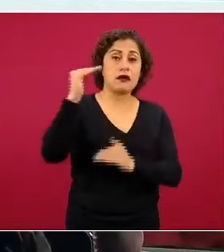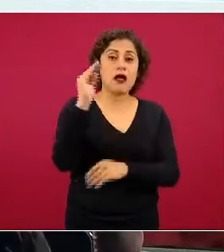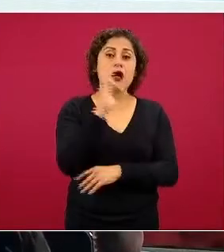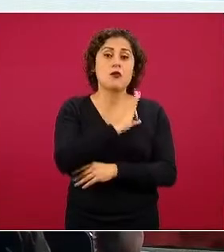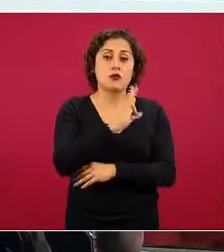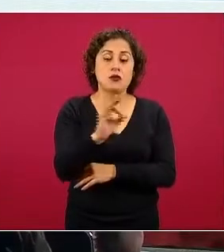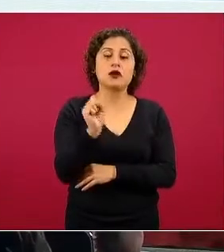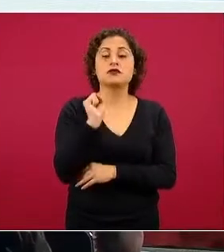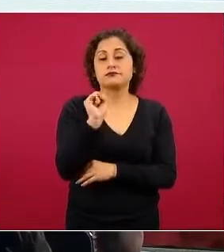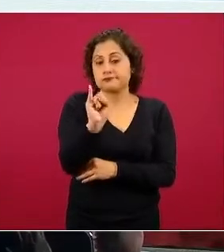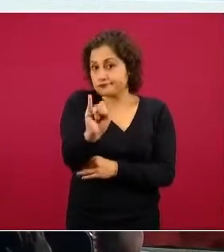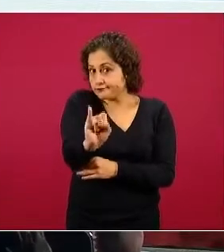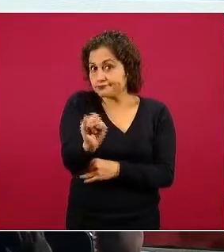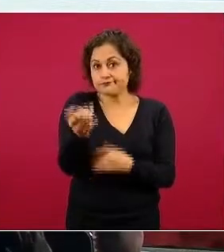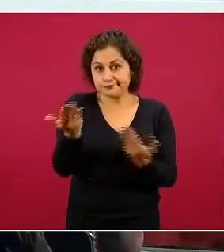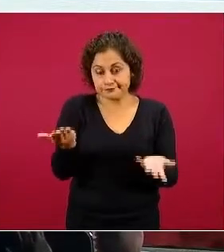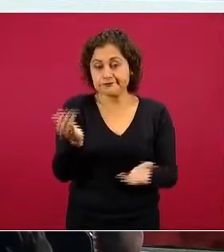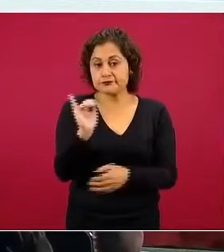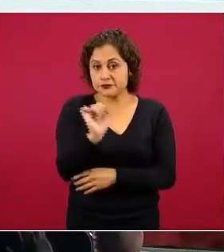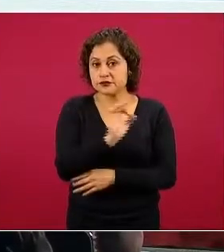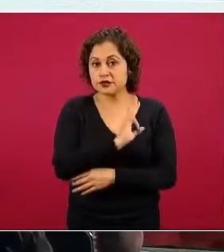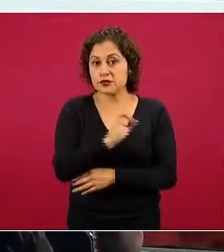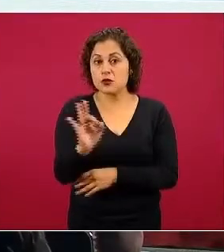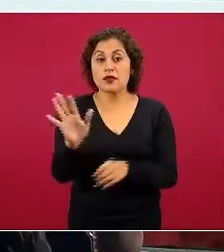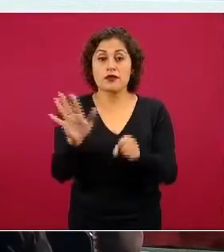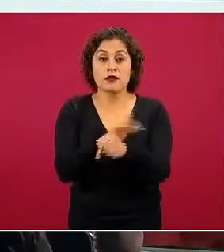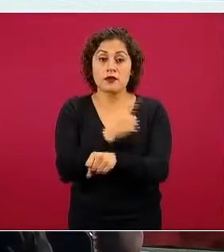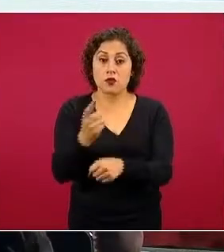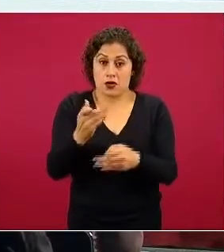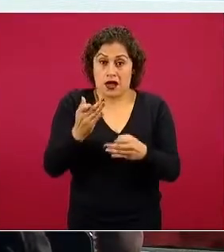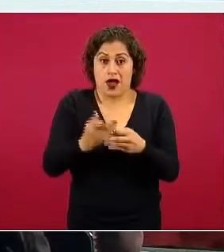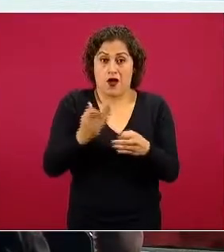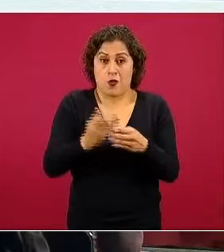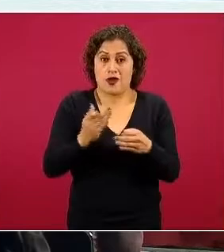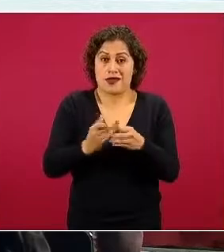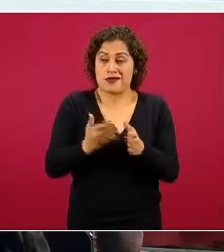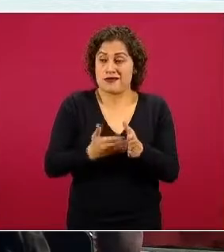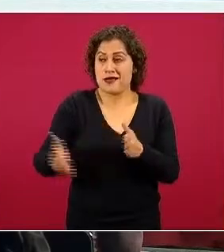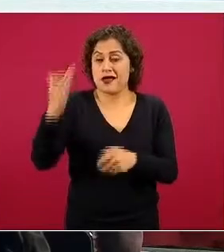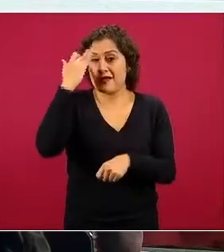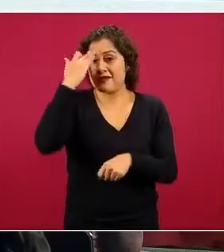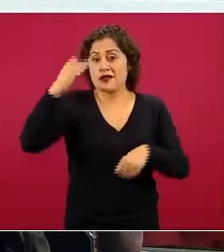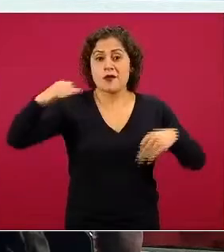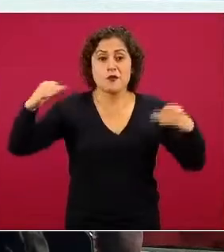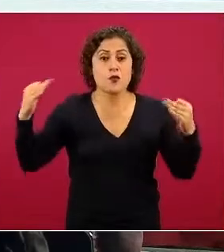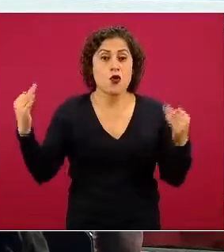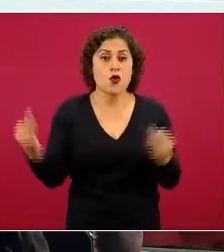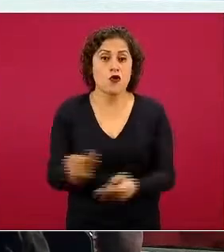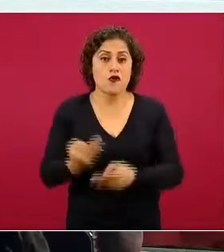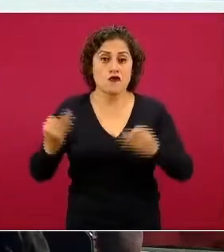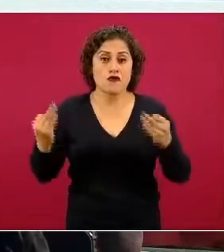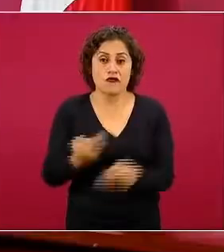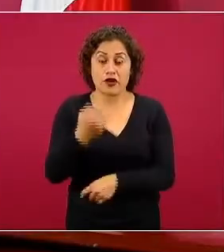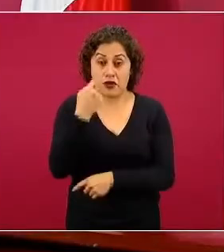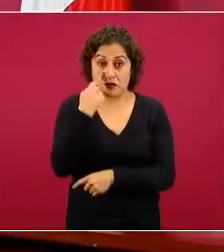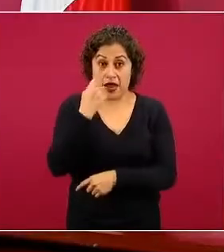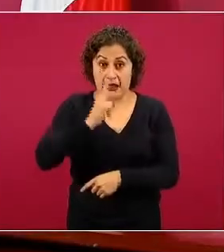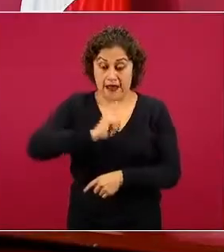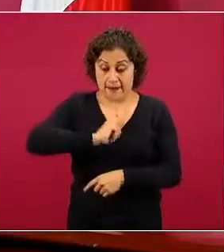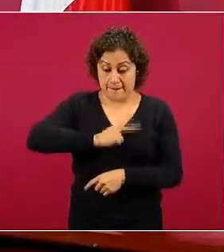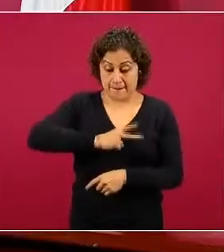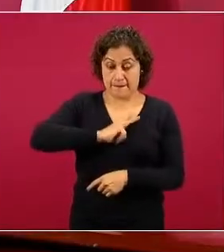¿Por qué? Porque además estamos empezando con la temporada de frío y al SARS-CoV-2 de una